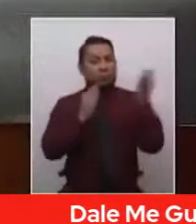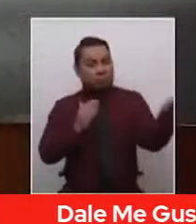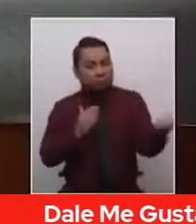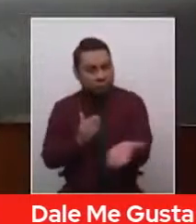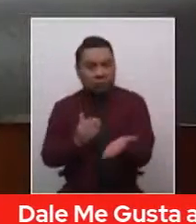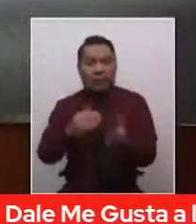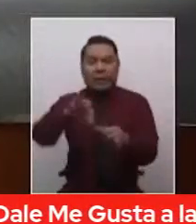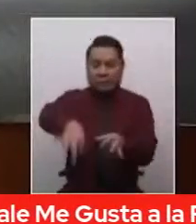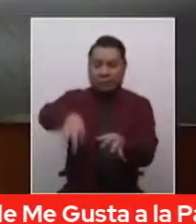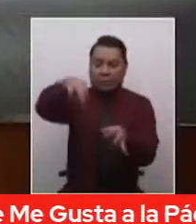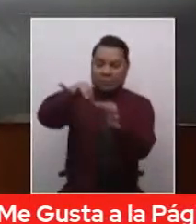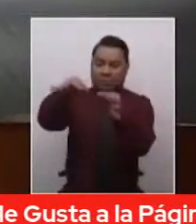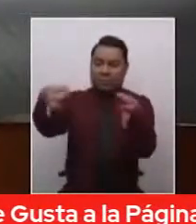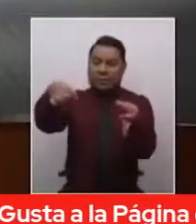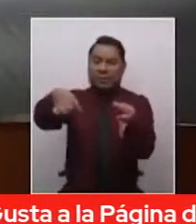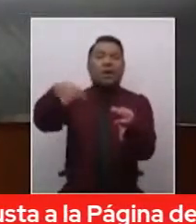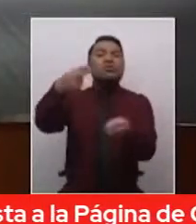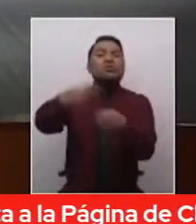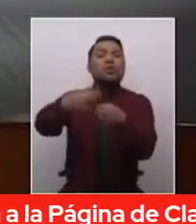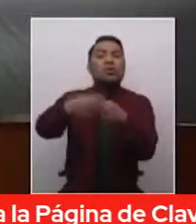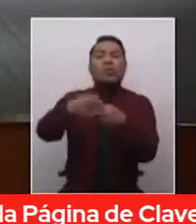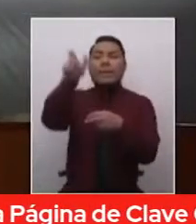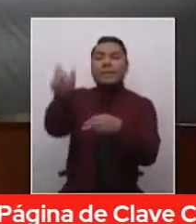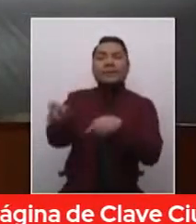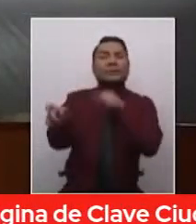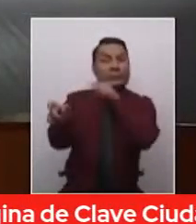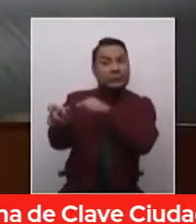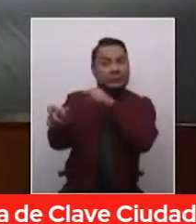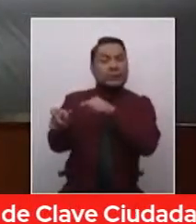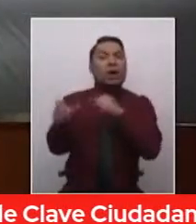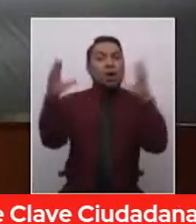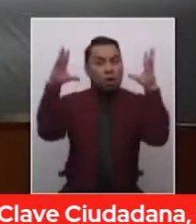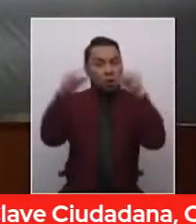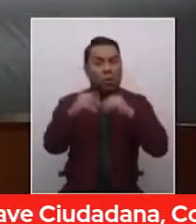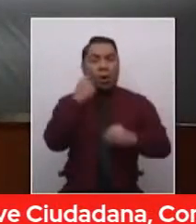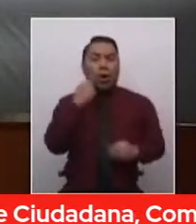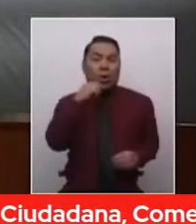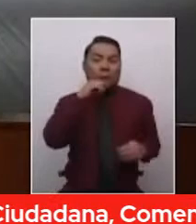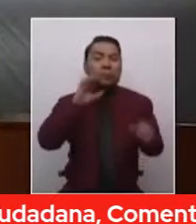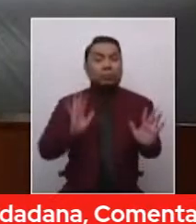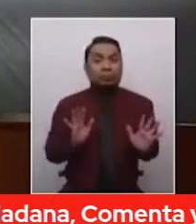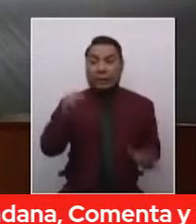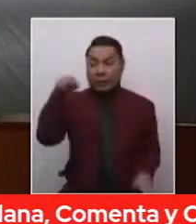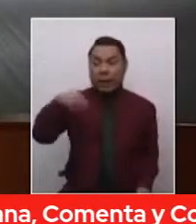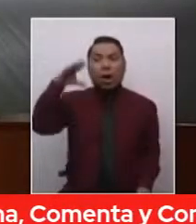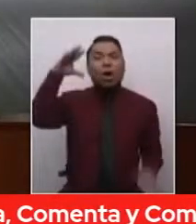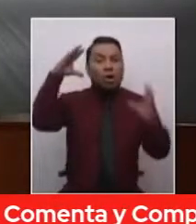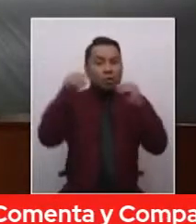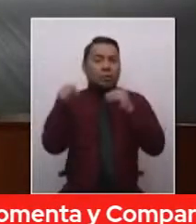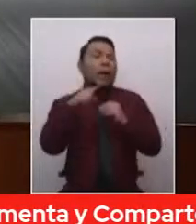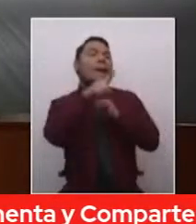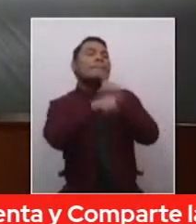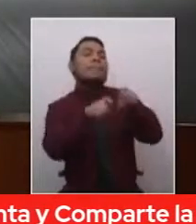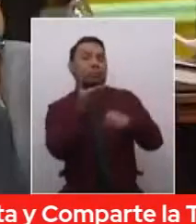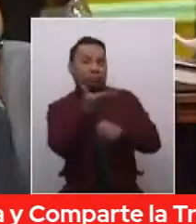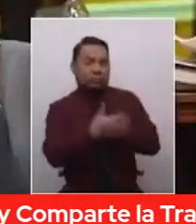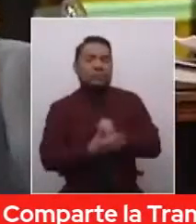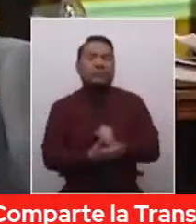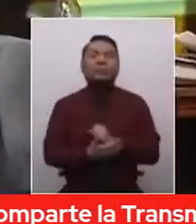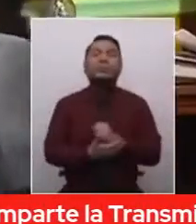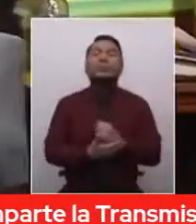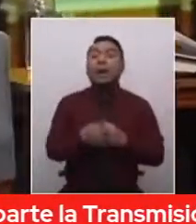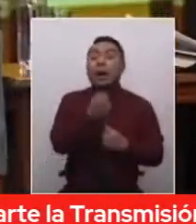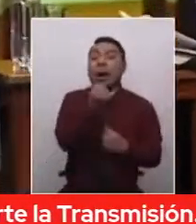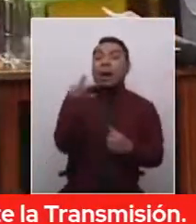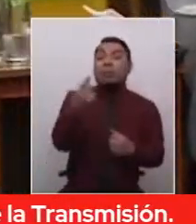acérquese al ánfora para que pueda sacar el nombre de un ciudadano que esta noche, o ciudadana, que esta noche le quiere hacer una pregunta.